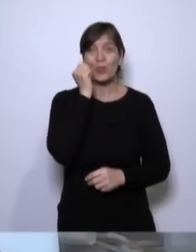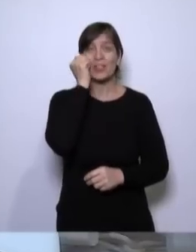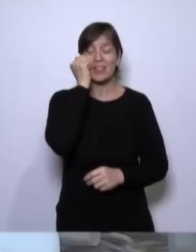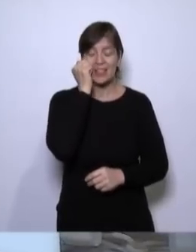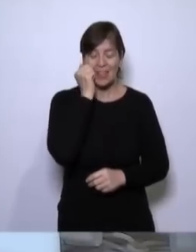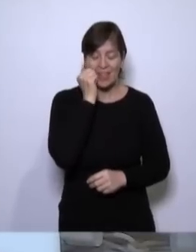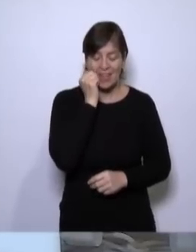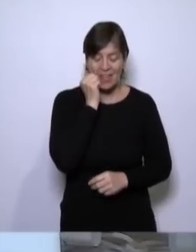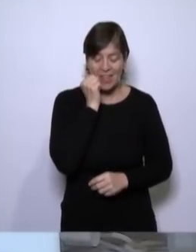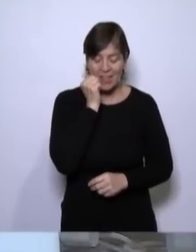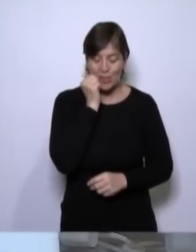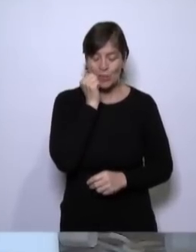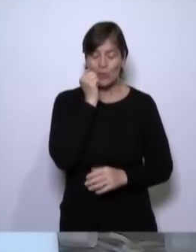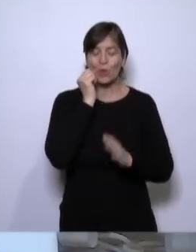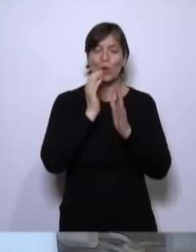Señor,